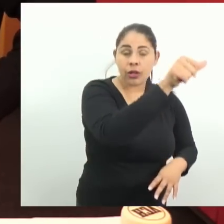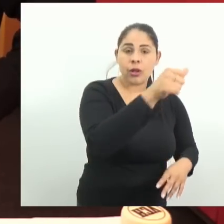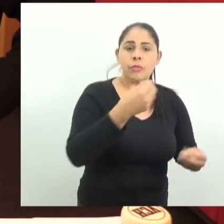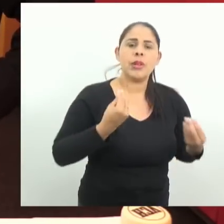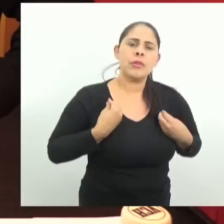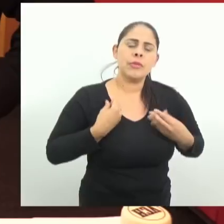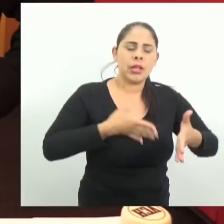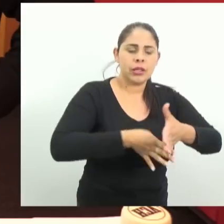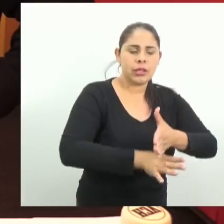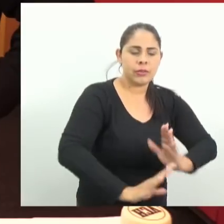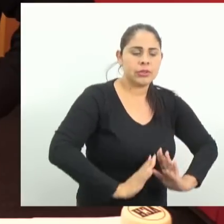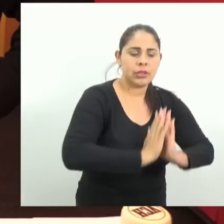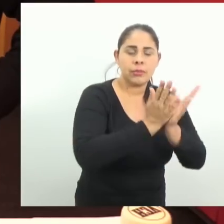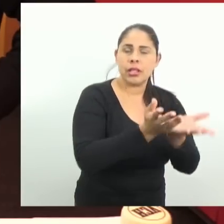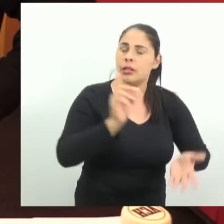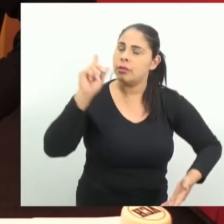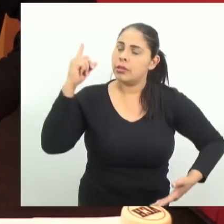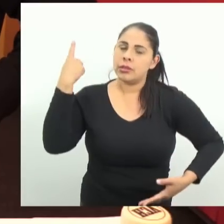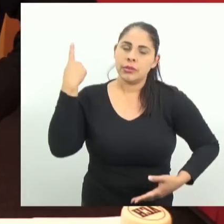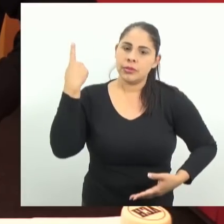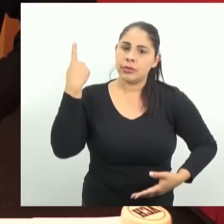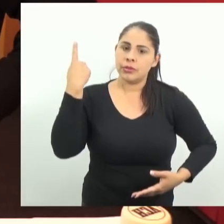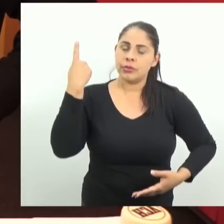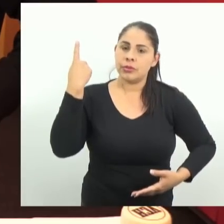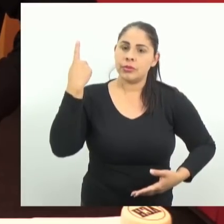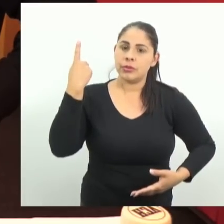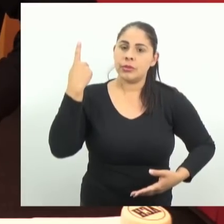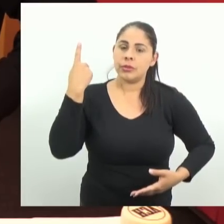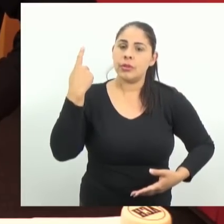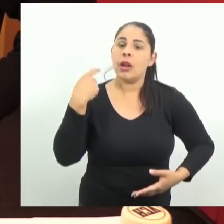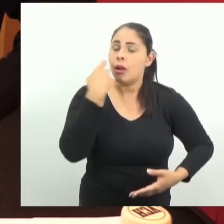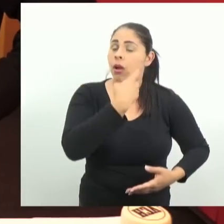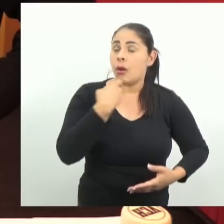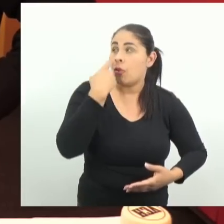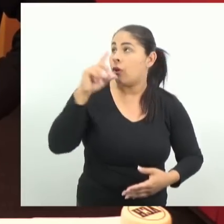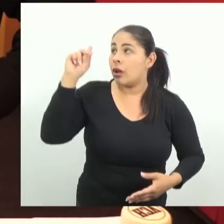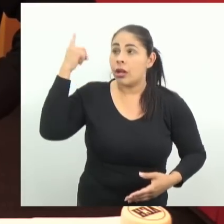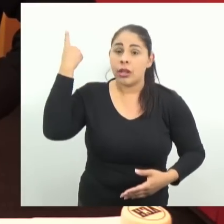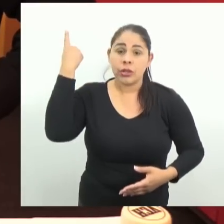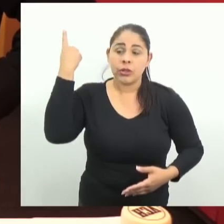Dios, esa palabra que sale de la boca de Dios,